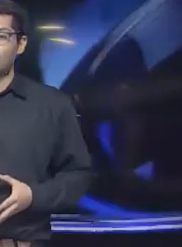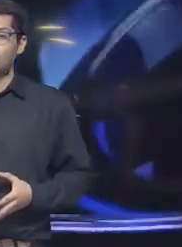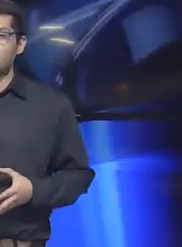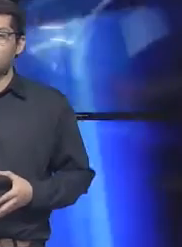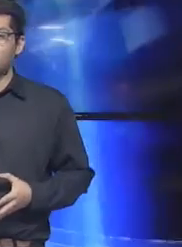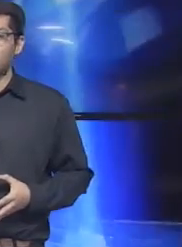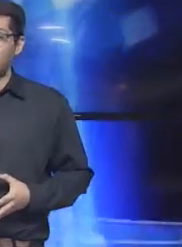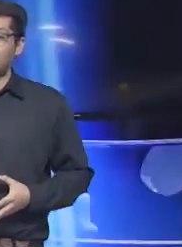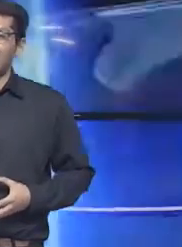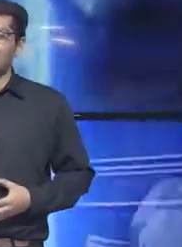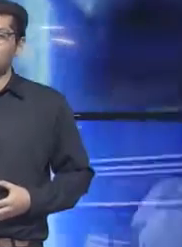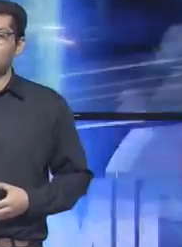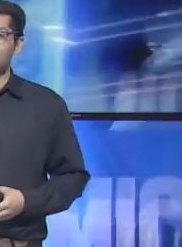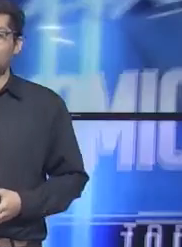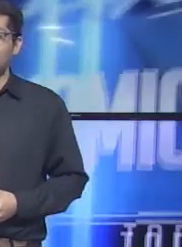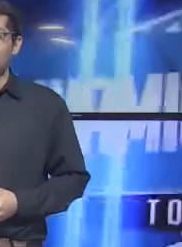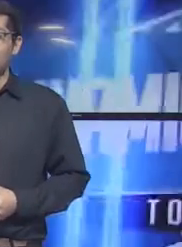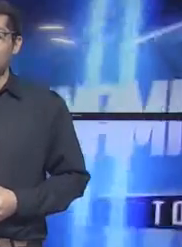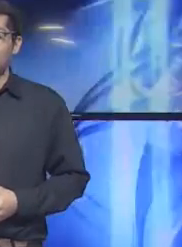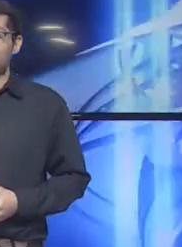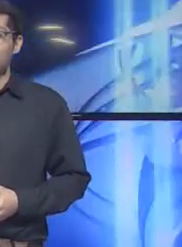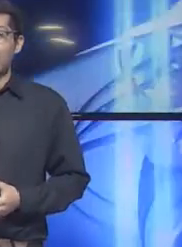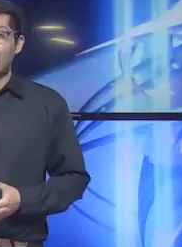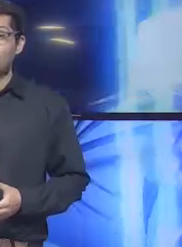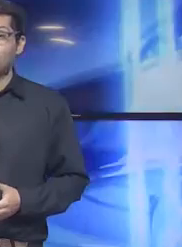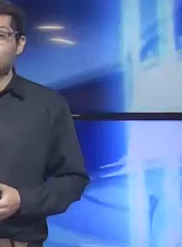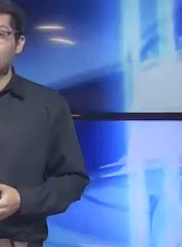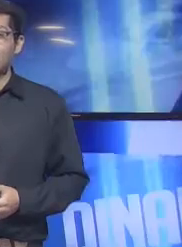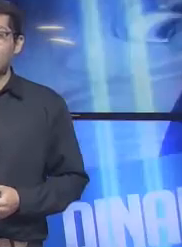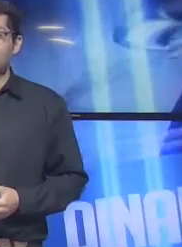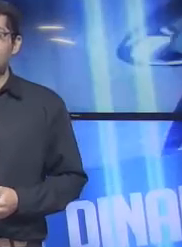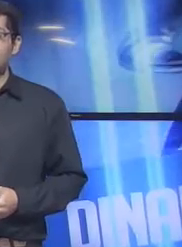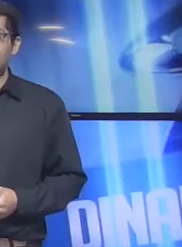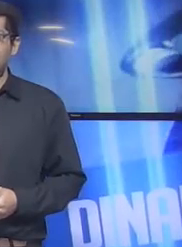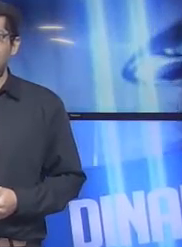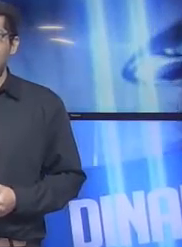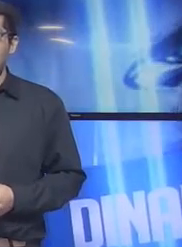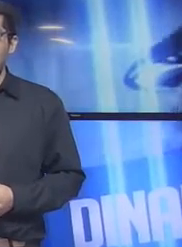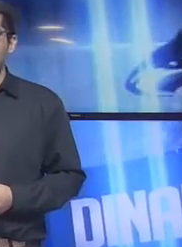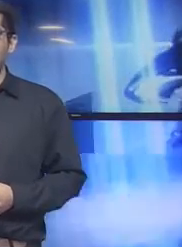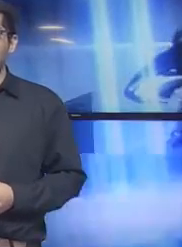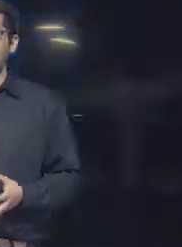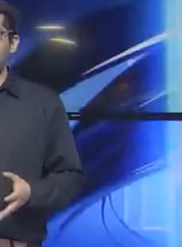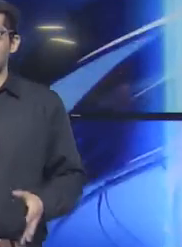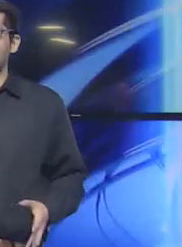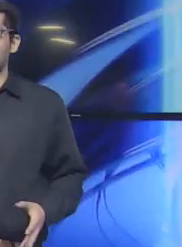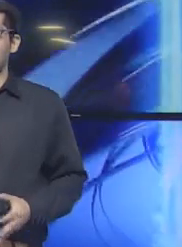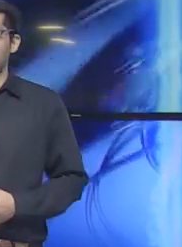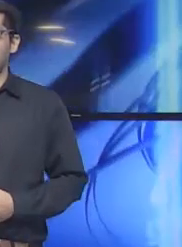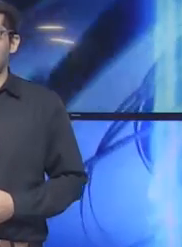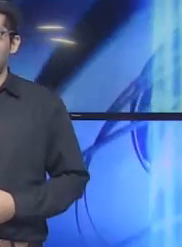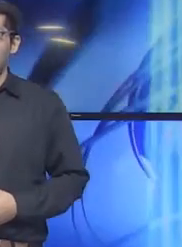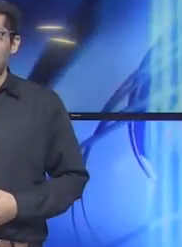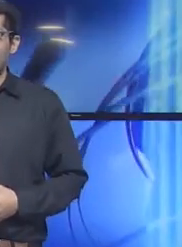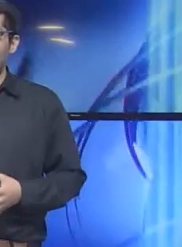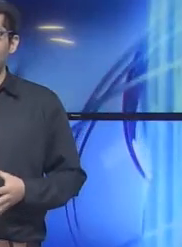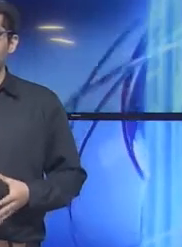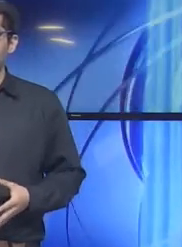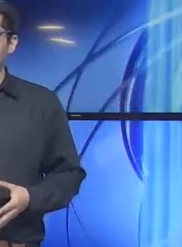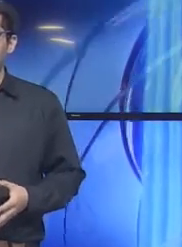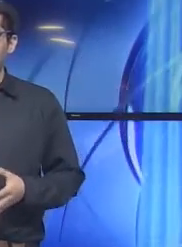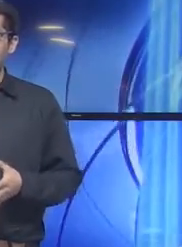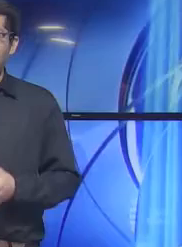el lanzamiento hoy, el relanzamiento del programa Ahora 12 y Ahora 18, los beneficios que puede traer para